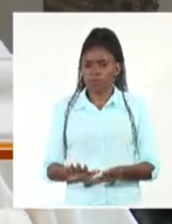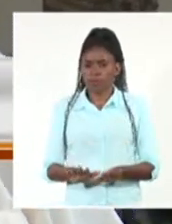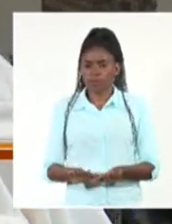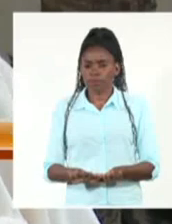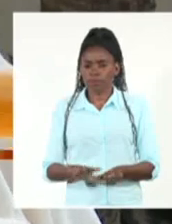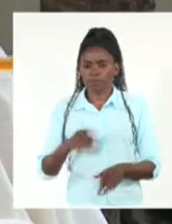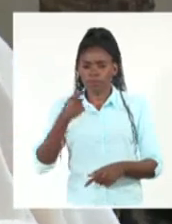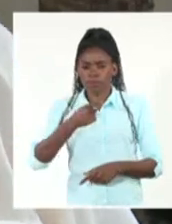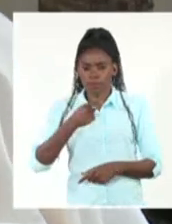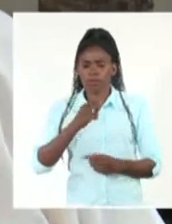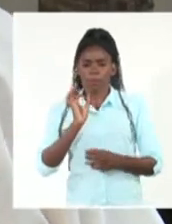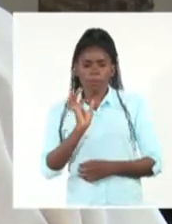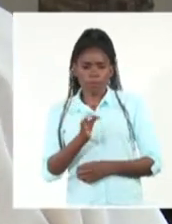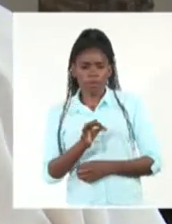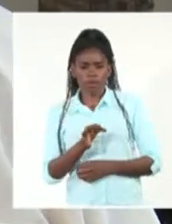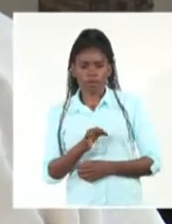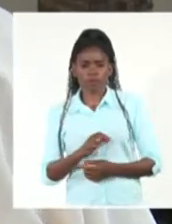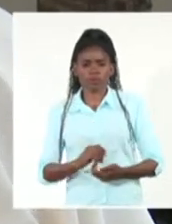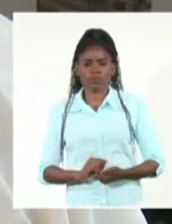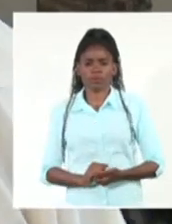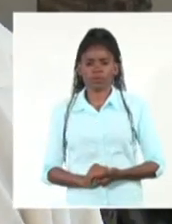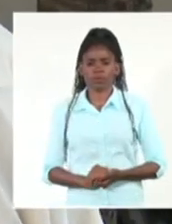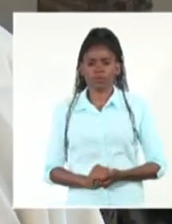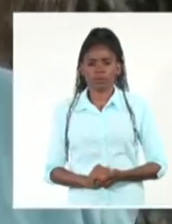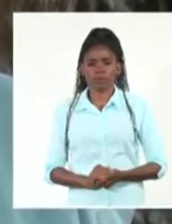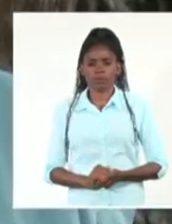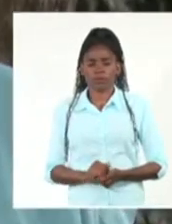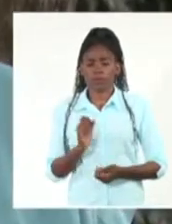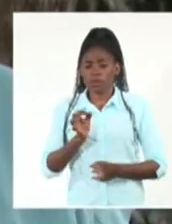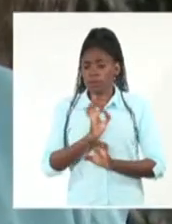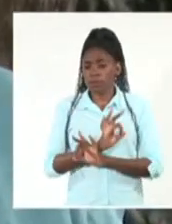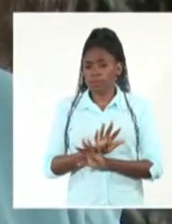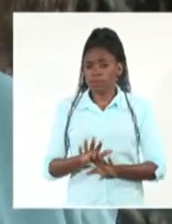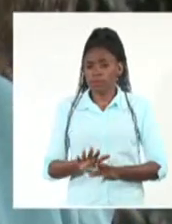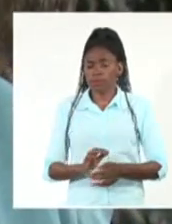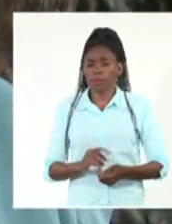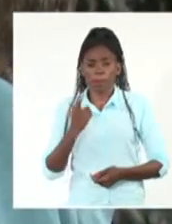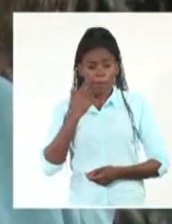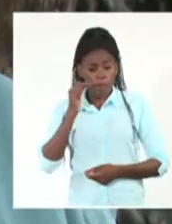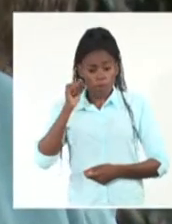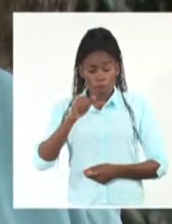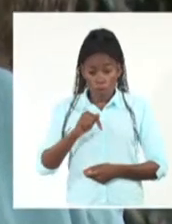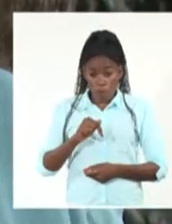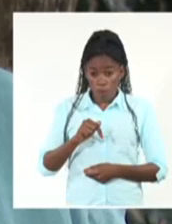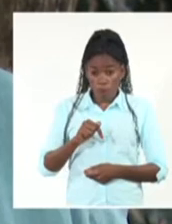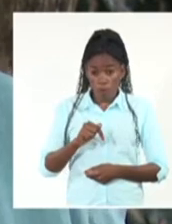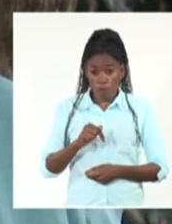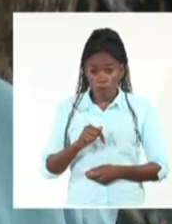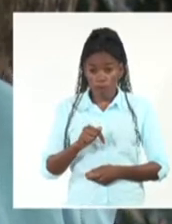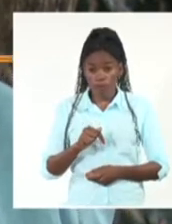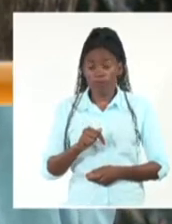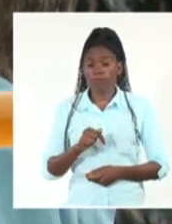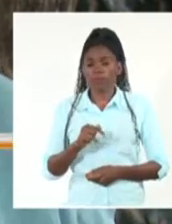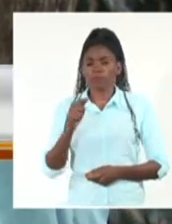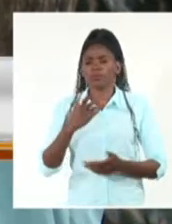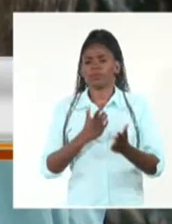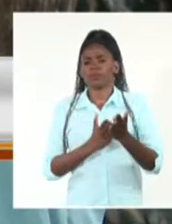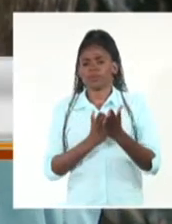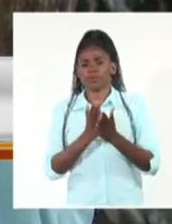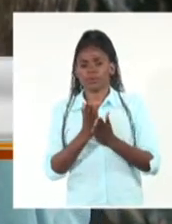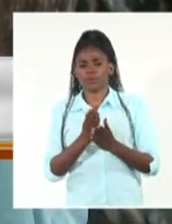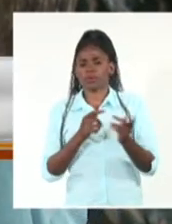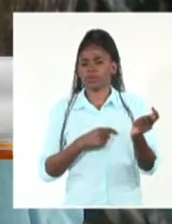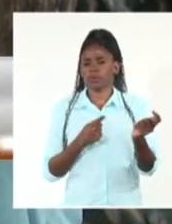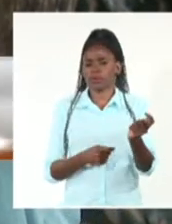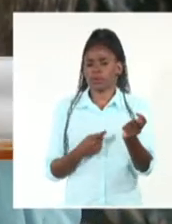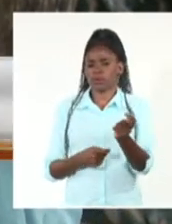justa, honesta, modesta. Esa es la realidad. Y vemos que hoy en día también eso continúa con la lucha